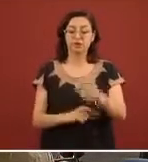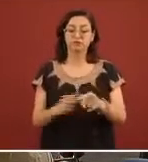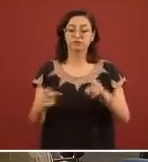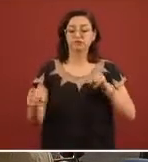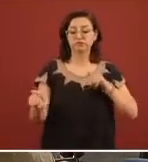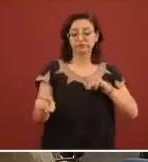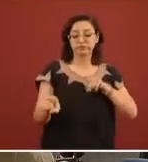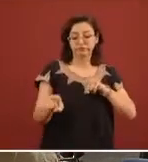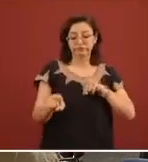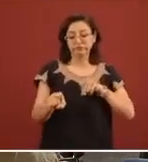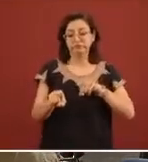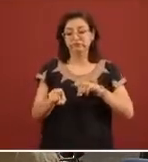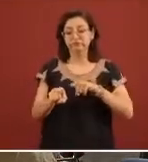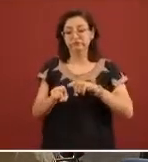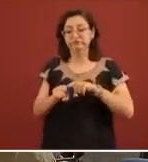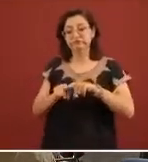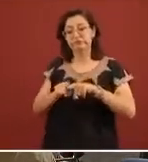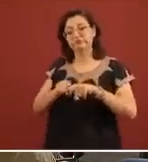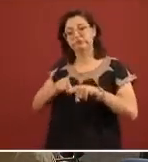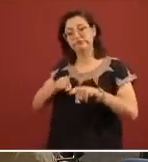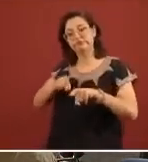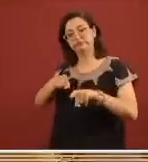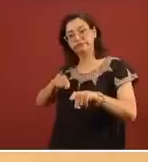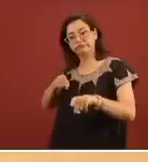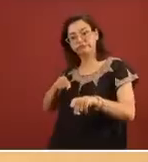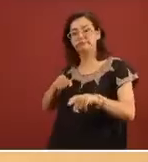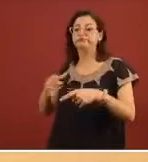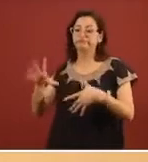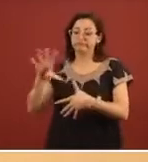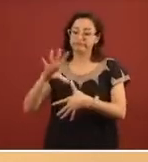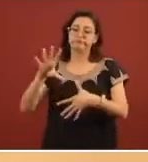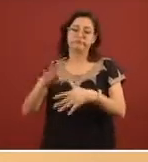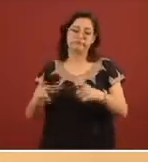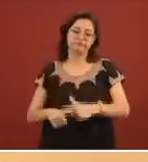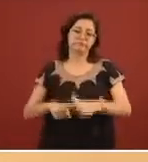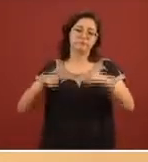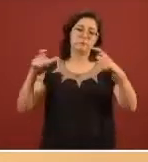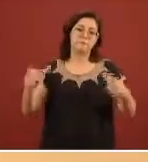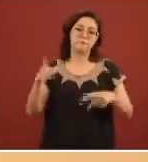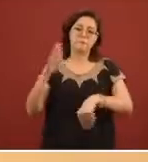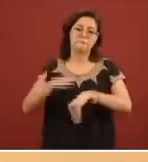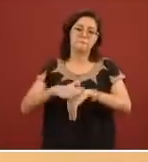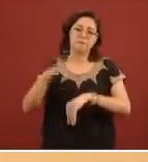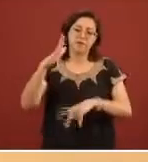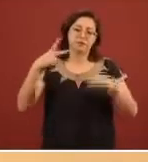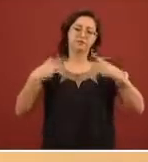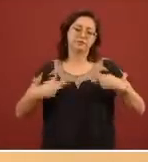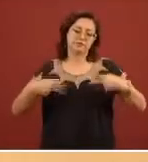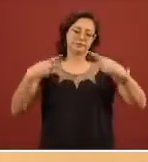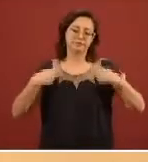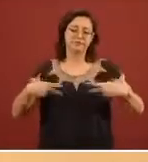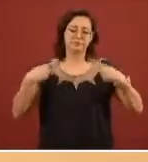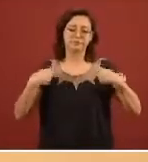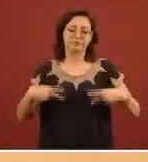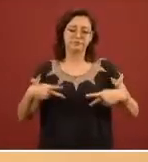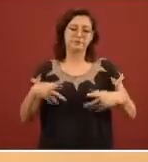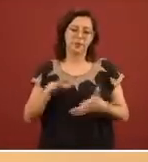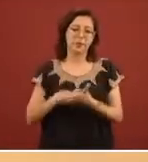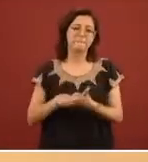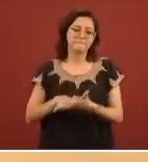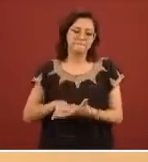dos barras van a intercambiarse y en donde las Américas pasará a ser en algún momento tendrá la